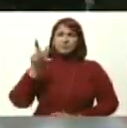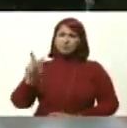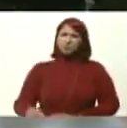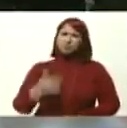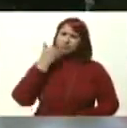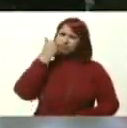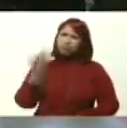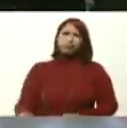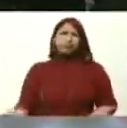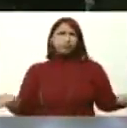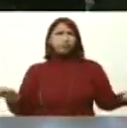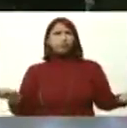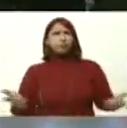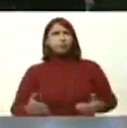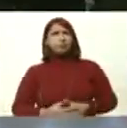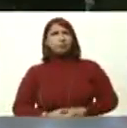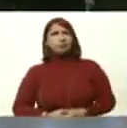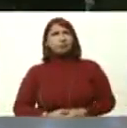despreciable.